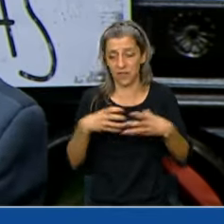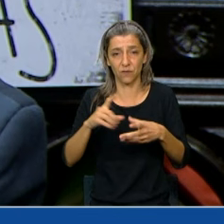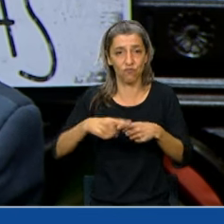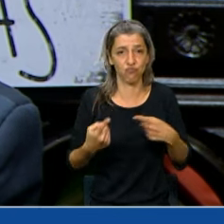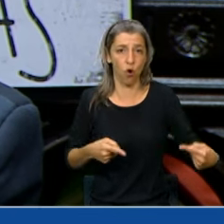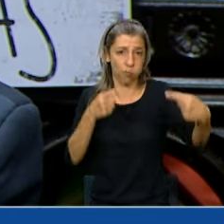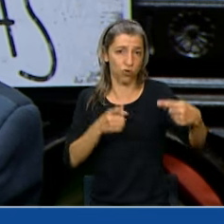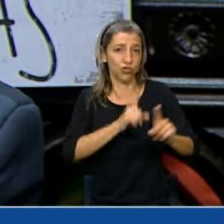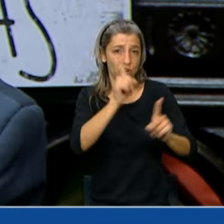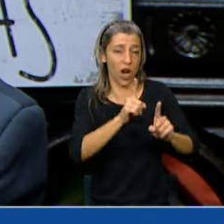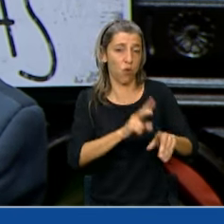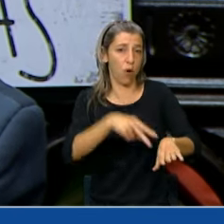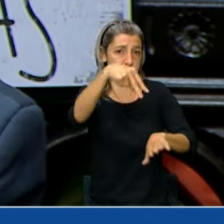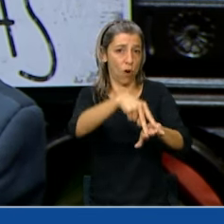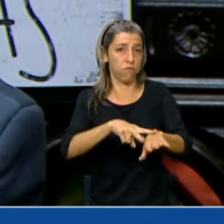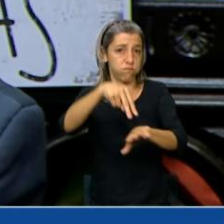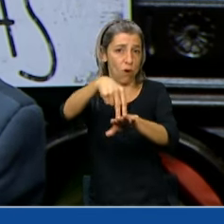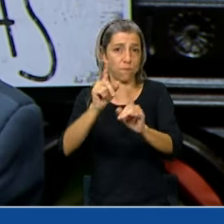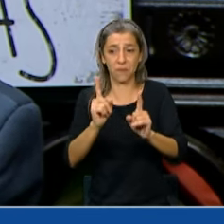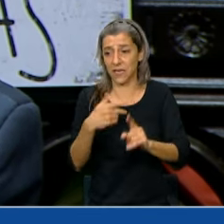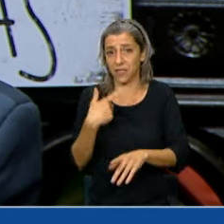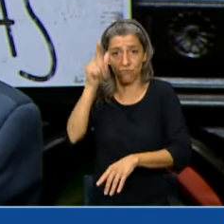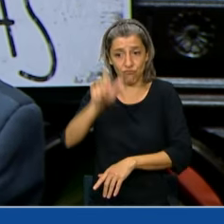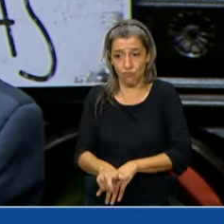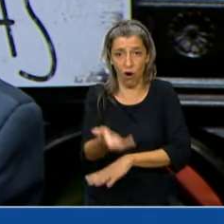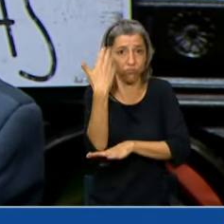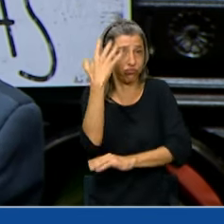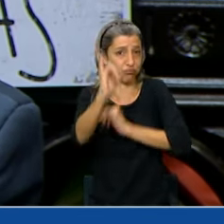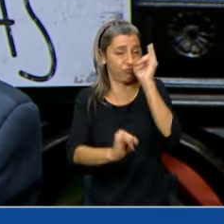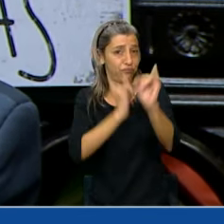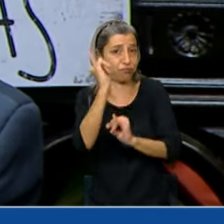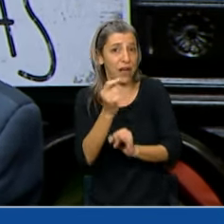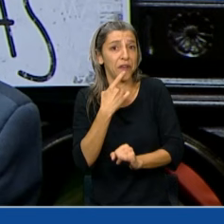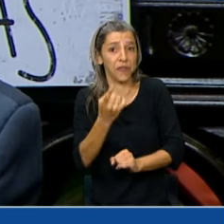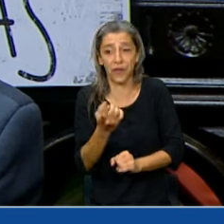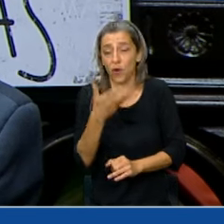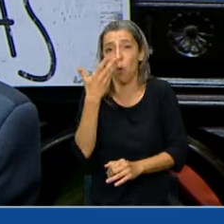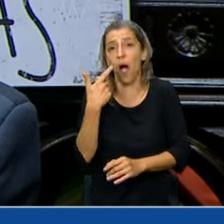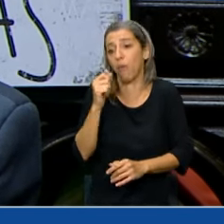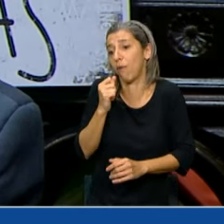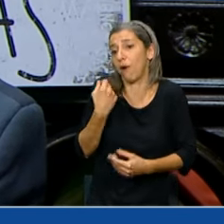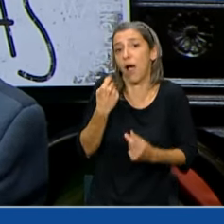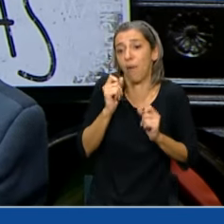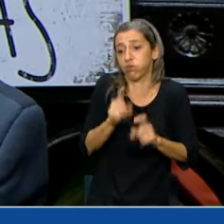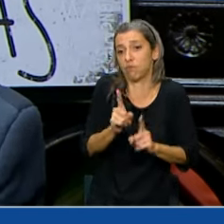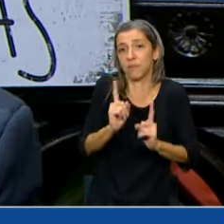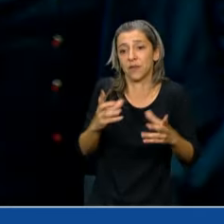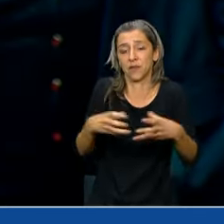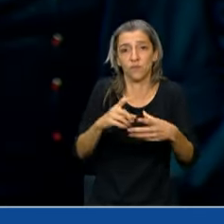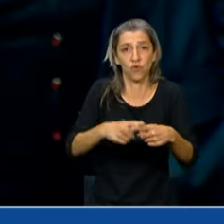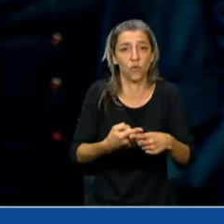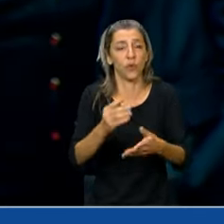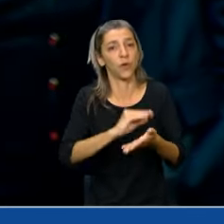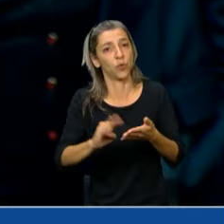levantaron a punto tal de que el propio miembro informante dijo que estaba hablando para los radicales diputada pida la